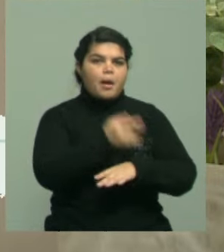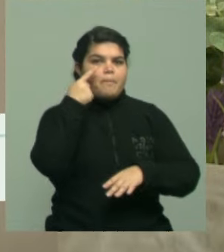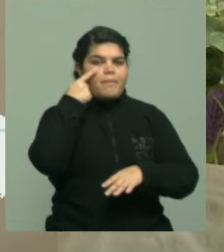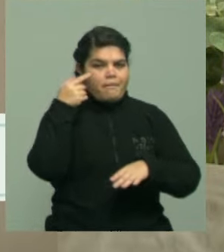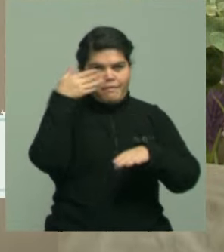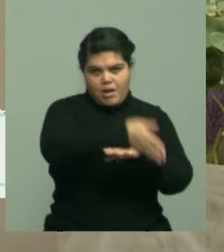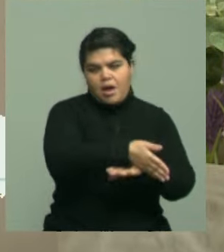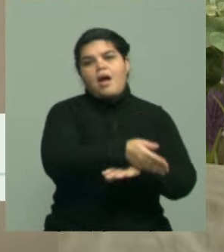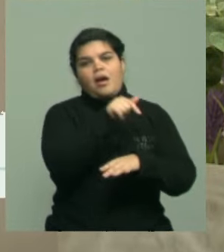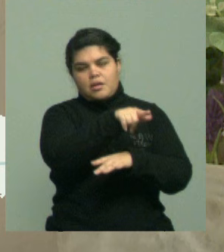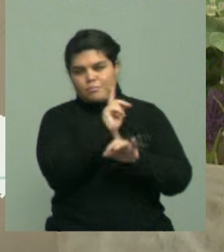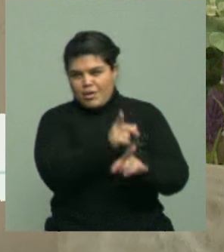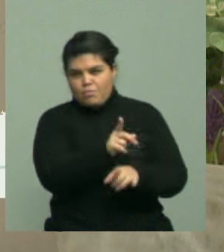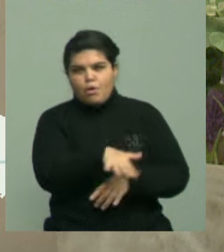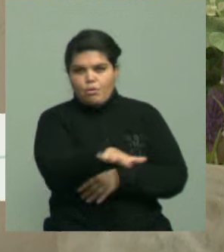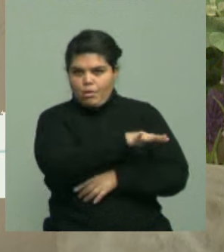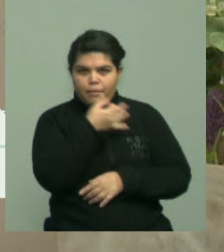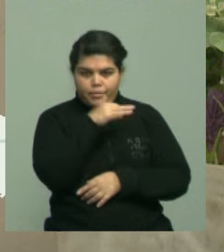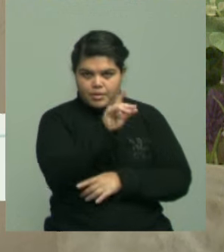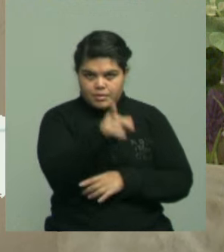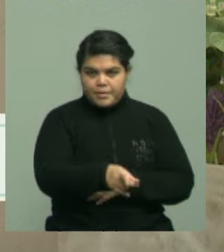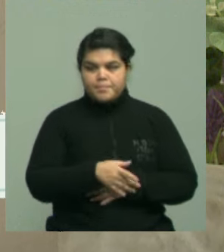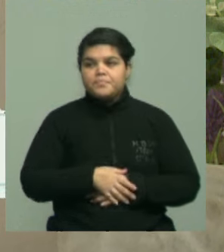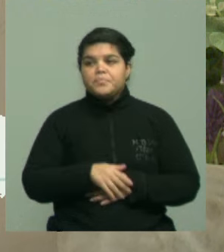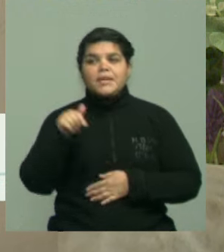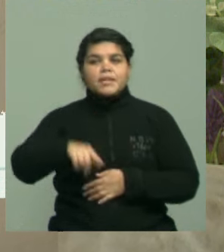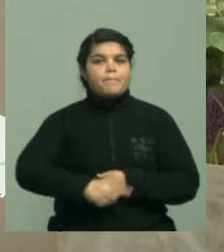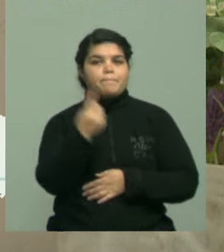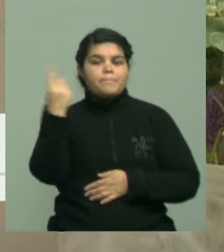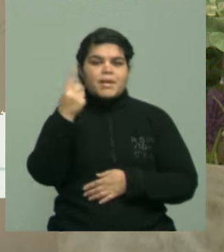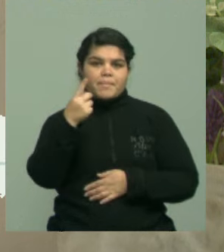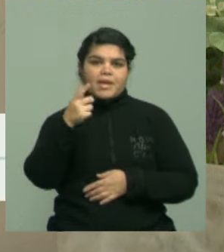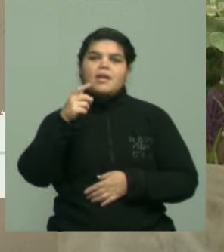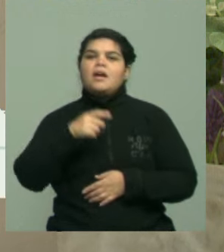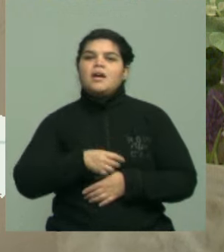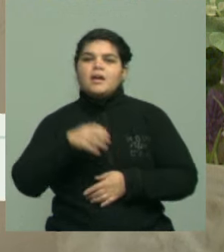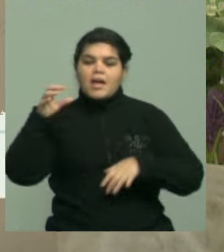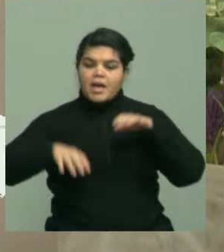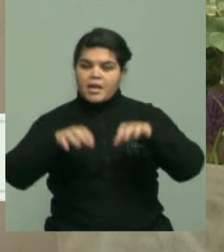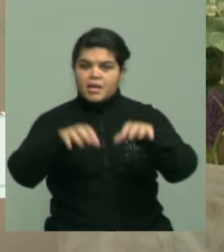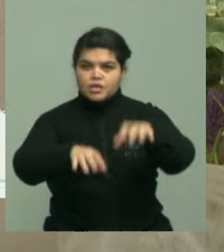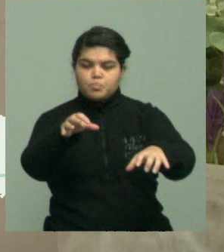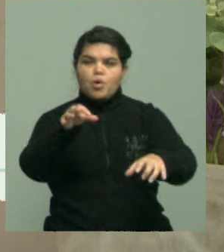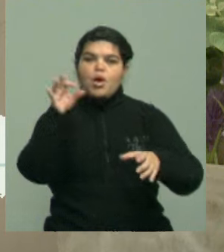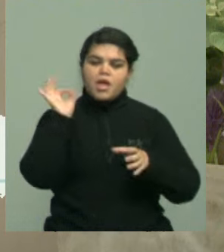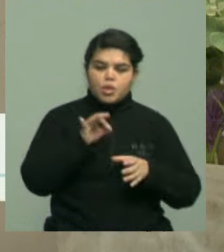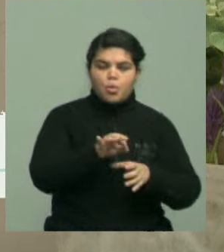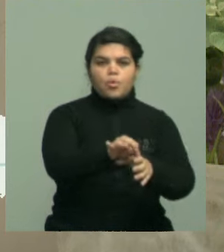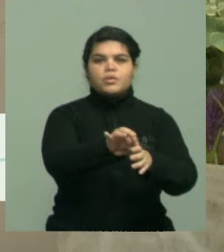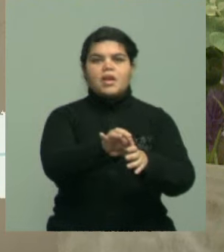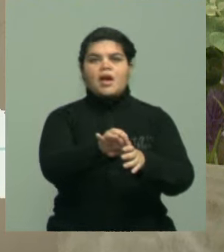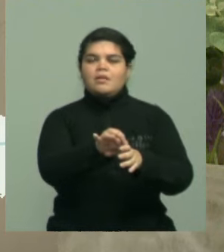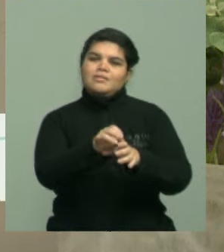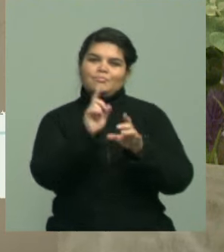mayo, falta nada, ¿no?, para poder participar de la Mendocan, la primera expo de industria del cultivo y medicina del